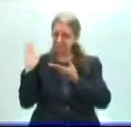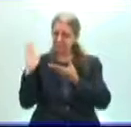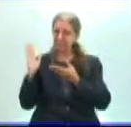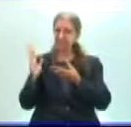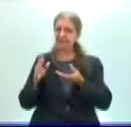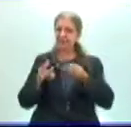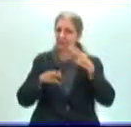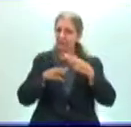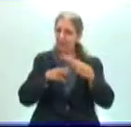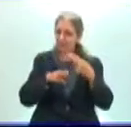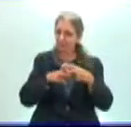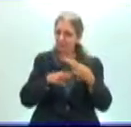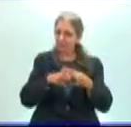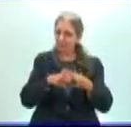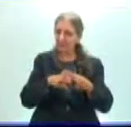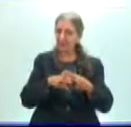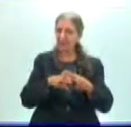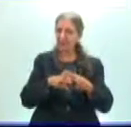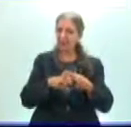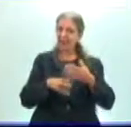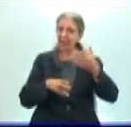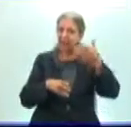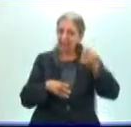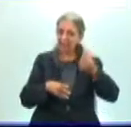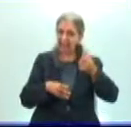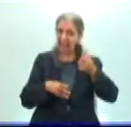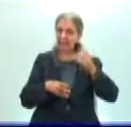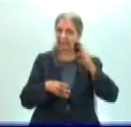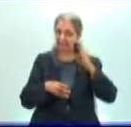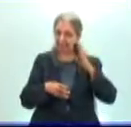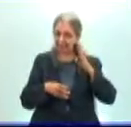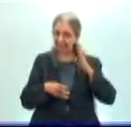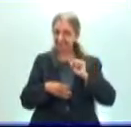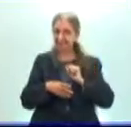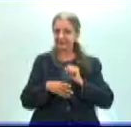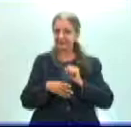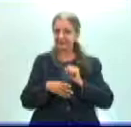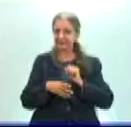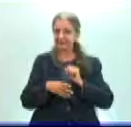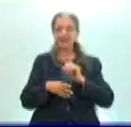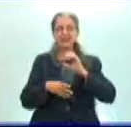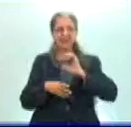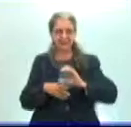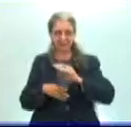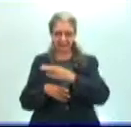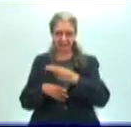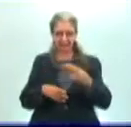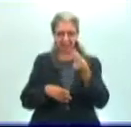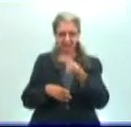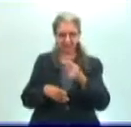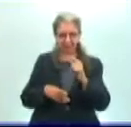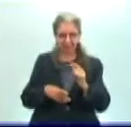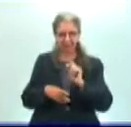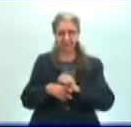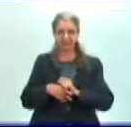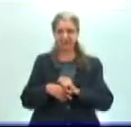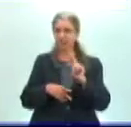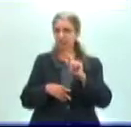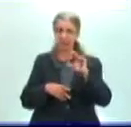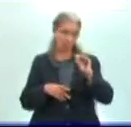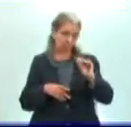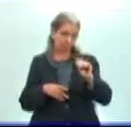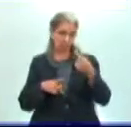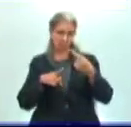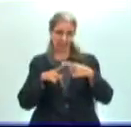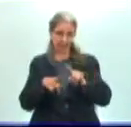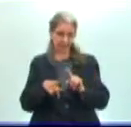los catetos, que son A y B, y la hipotenusa C. No lo he estado comentando porque